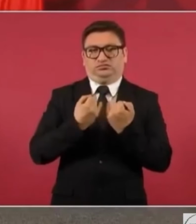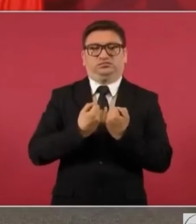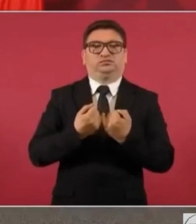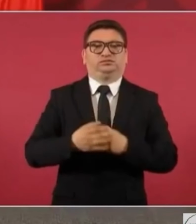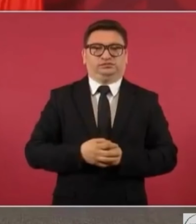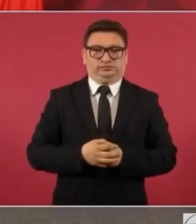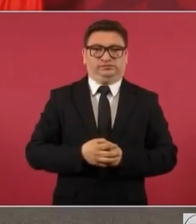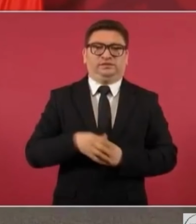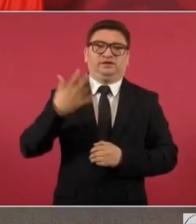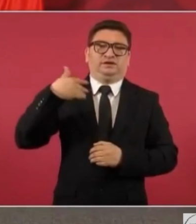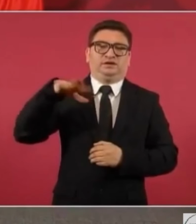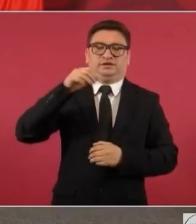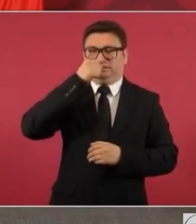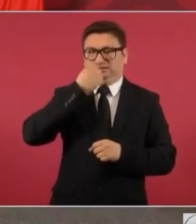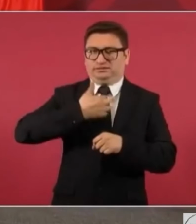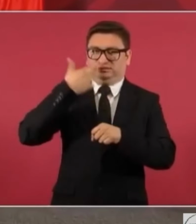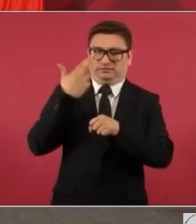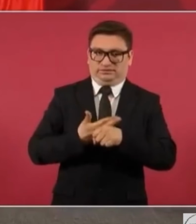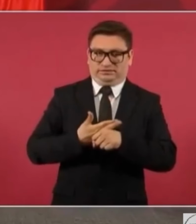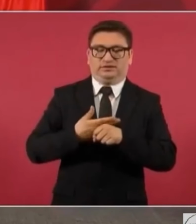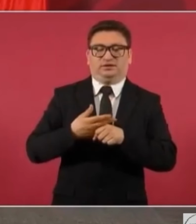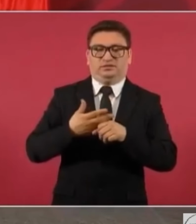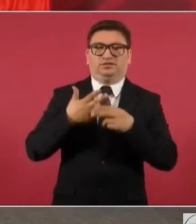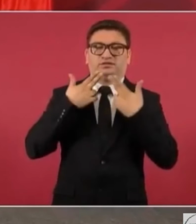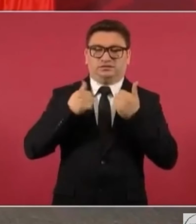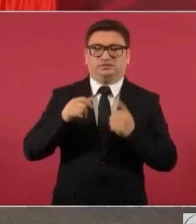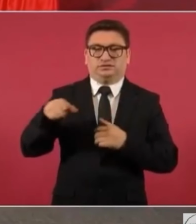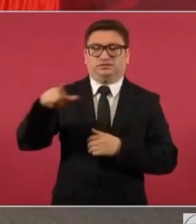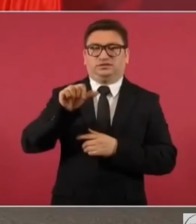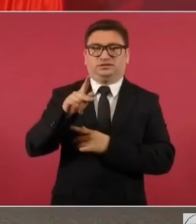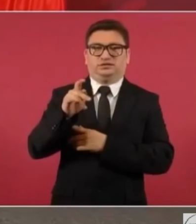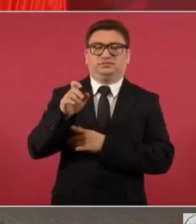y el entonces secretario de Hacienda, Aspe.